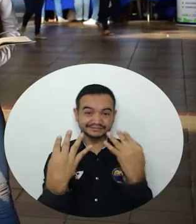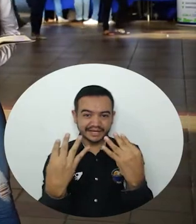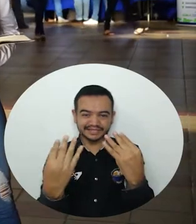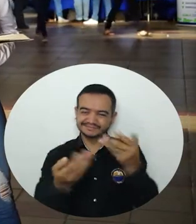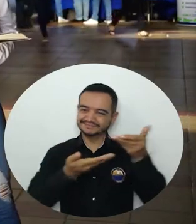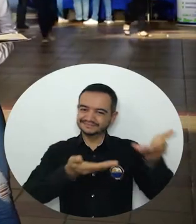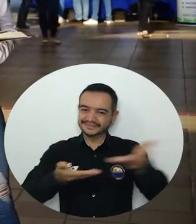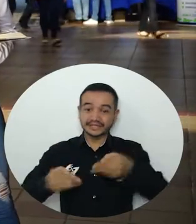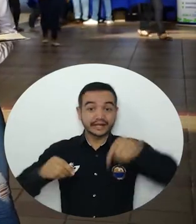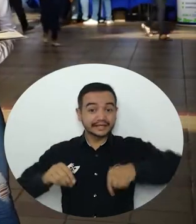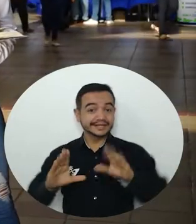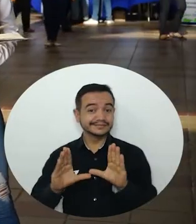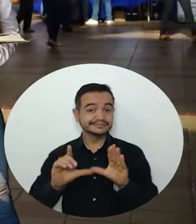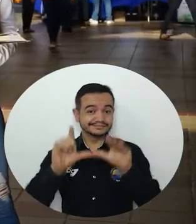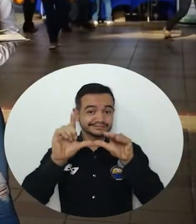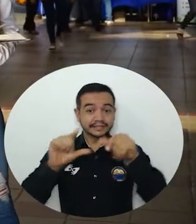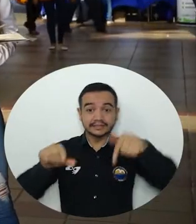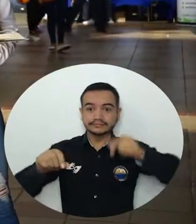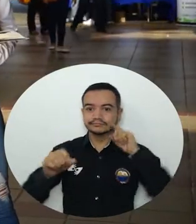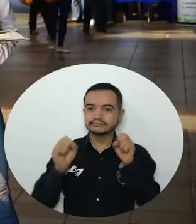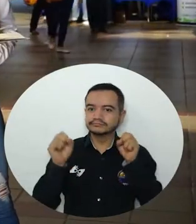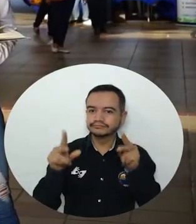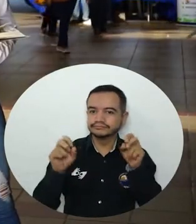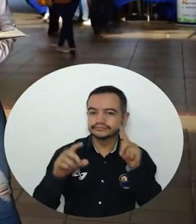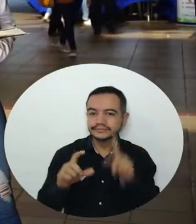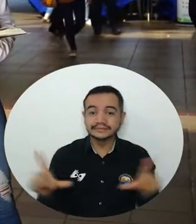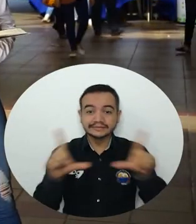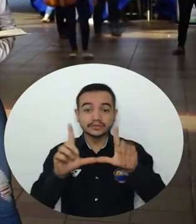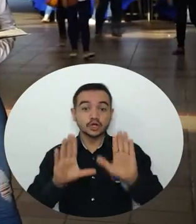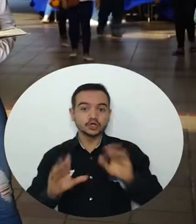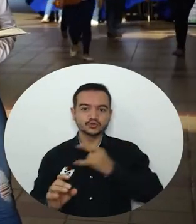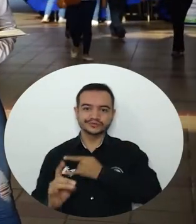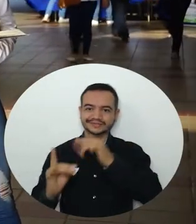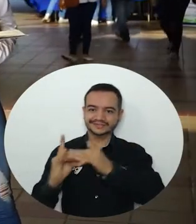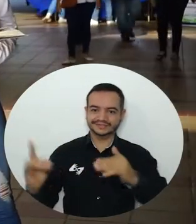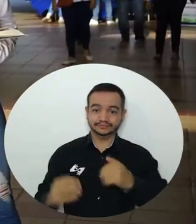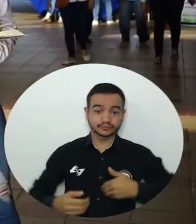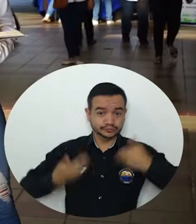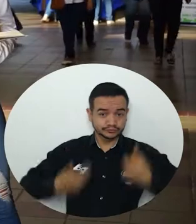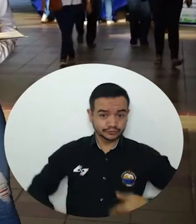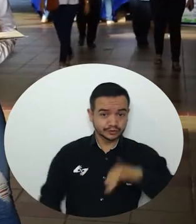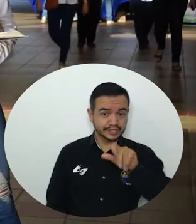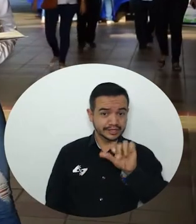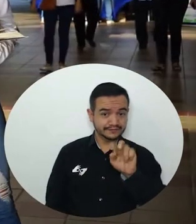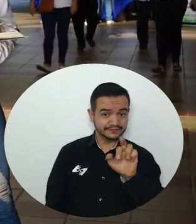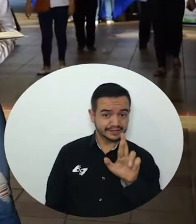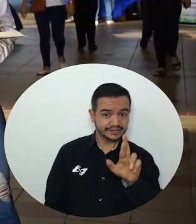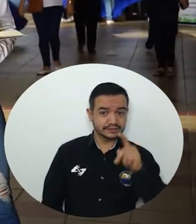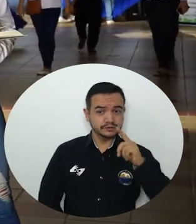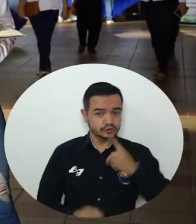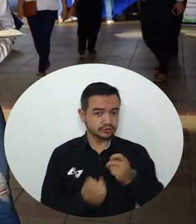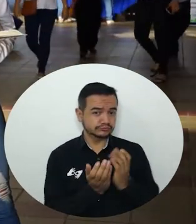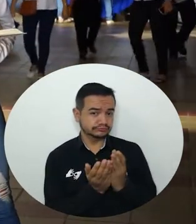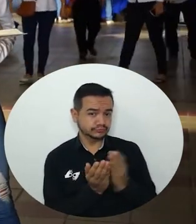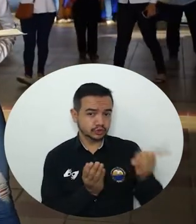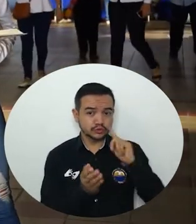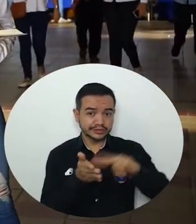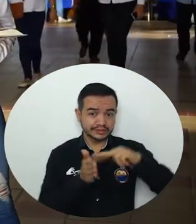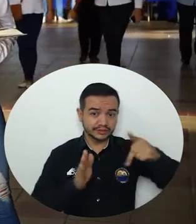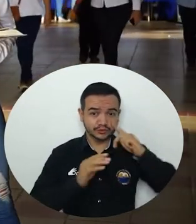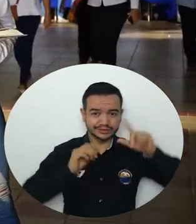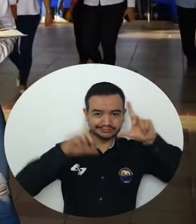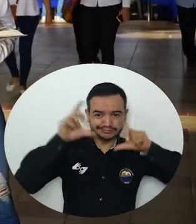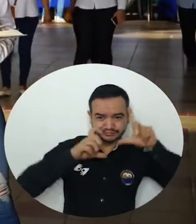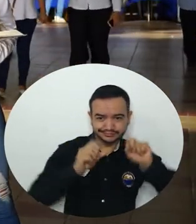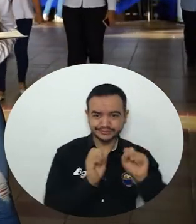Televidentes, bienvenidos. Esto es el Campus TV, programa institucional de la Universidad del Magdalena. Yo soy Javier Eduardo Beltrán, estudiante del programa Tecnología en